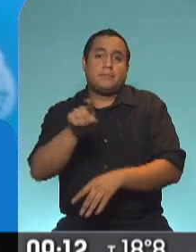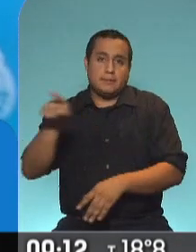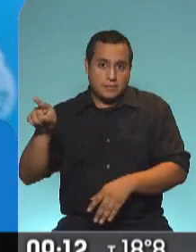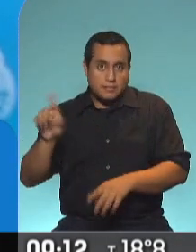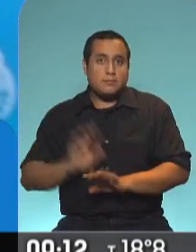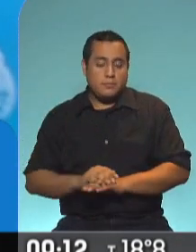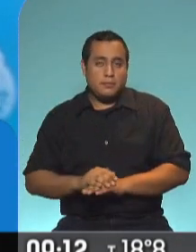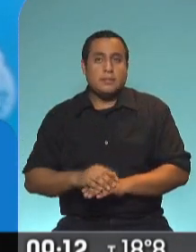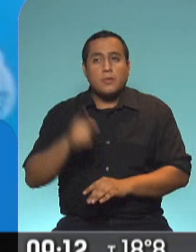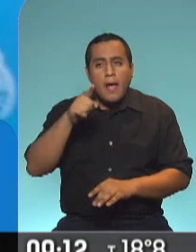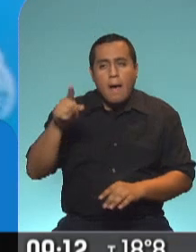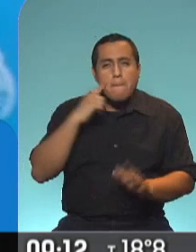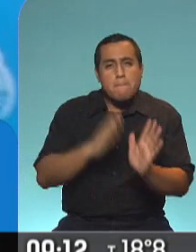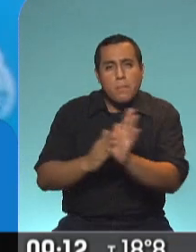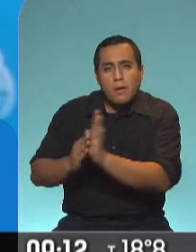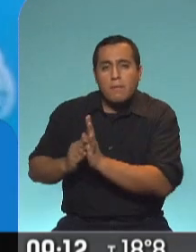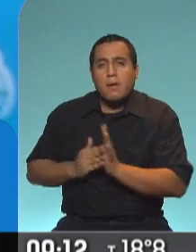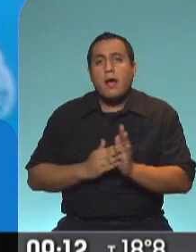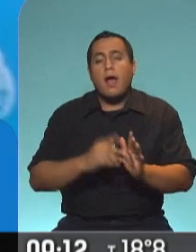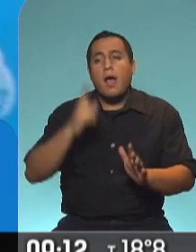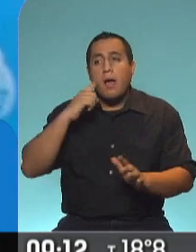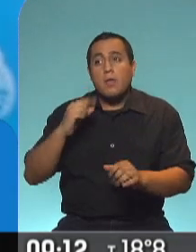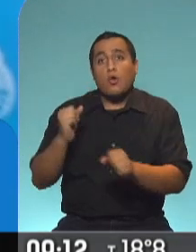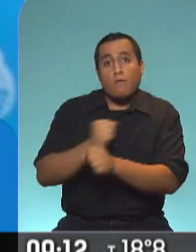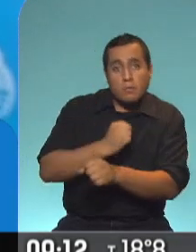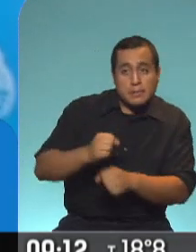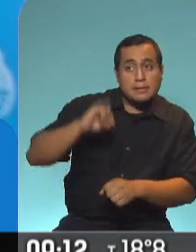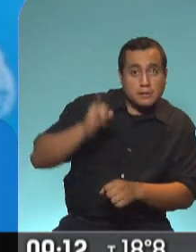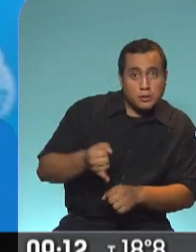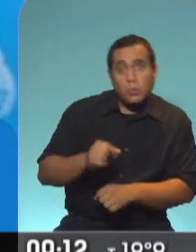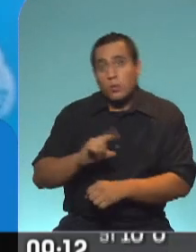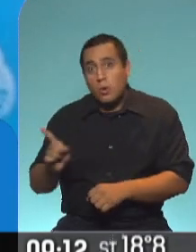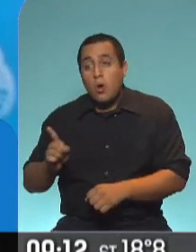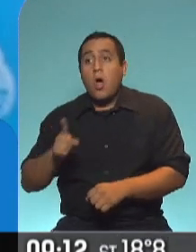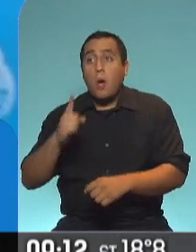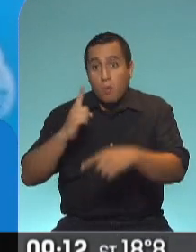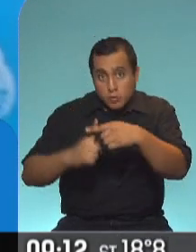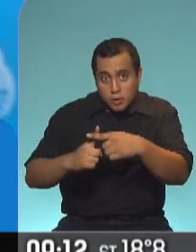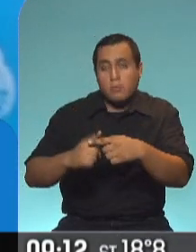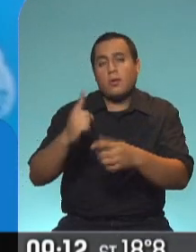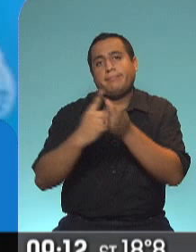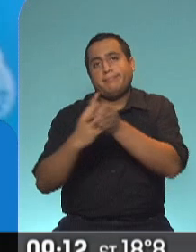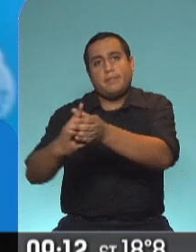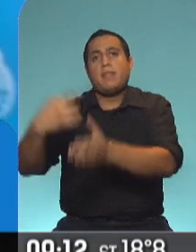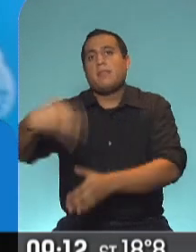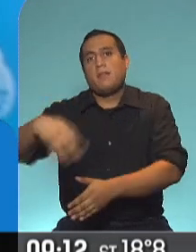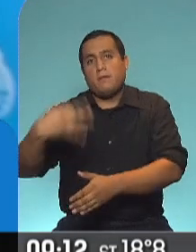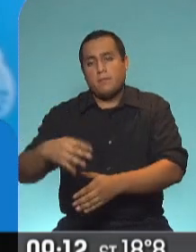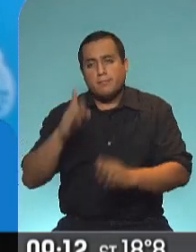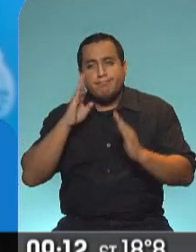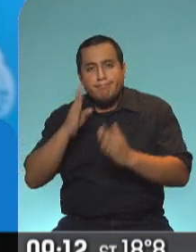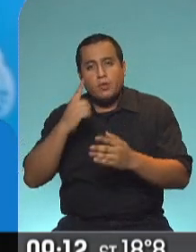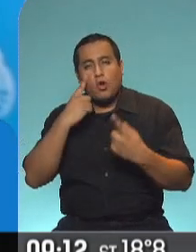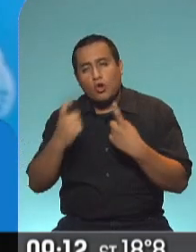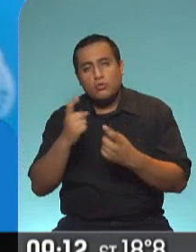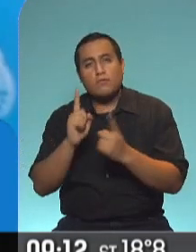evaluar el diagnóstico confirmarlo descartarlo y en caso de confirmación realizar el aislamiento y el seguimiento de sus contactos